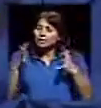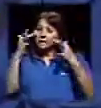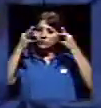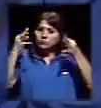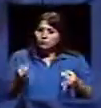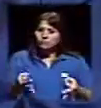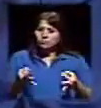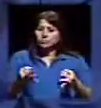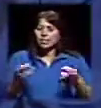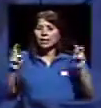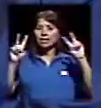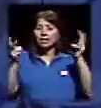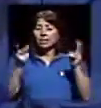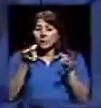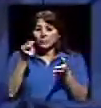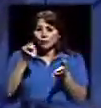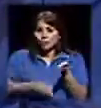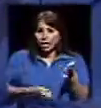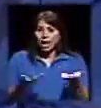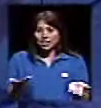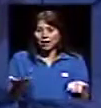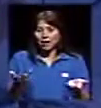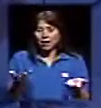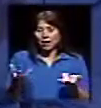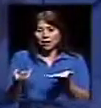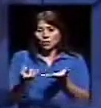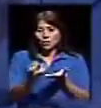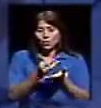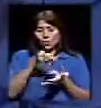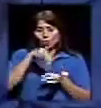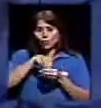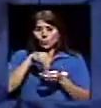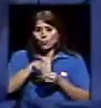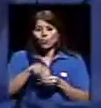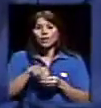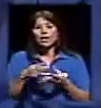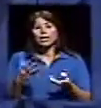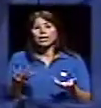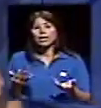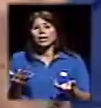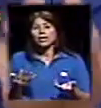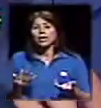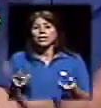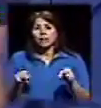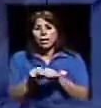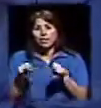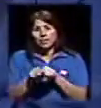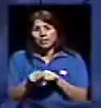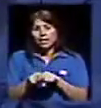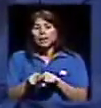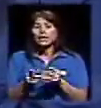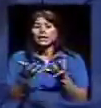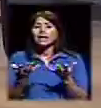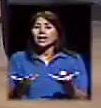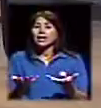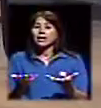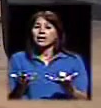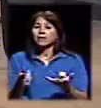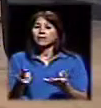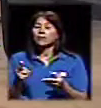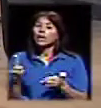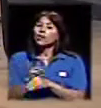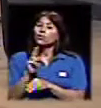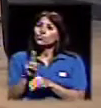materia tributaria, ¿verdad?, en lo que se refiere a más recaudación, como en lo que se refiere a un uso